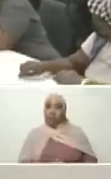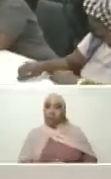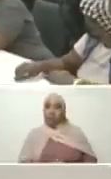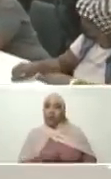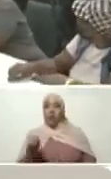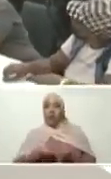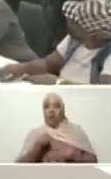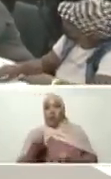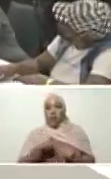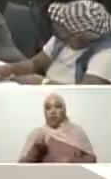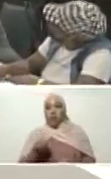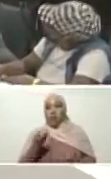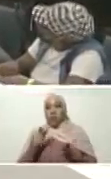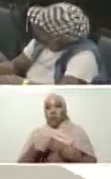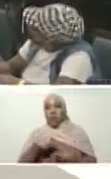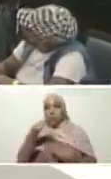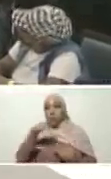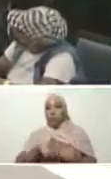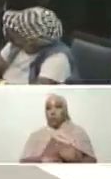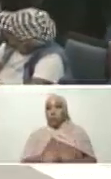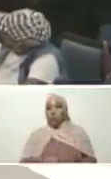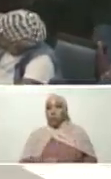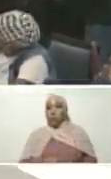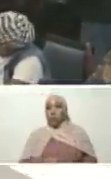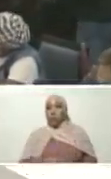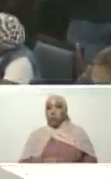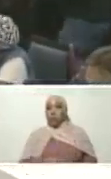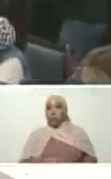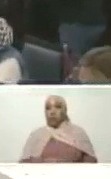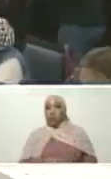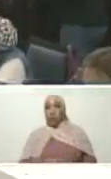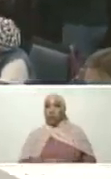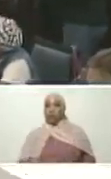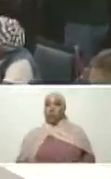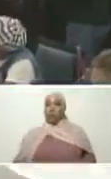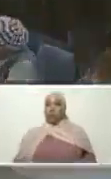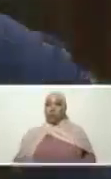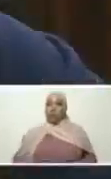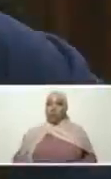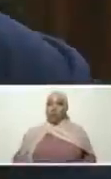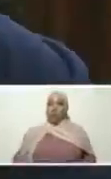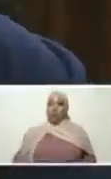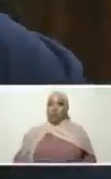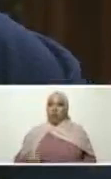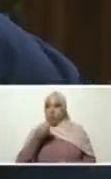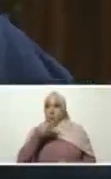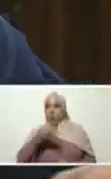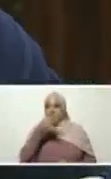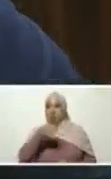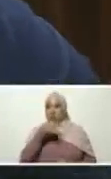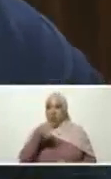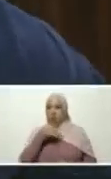hacer? ¿Cuál es el planteamiento? Buenas tardes para todos los camaradas, diputados,